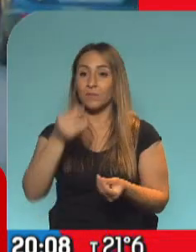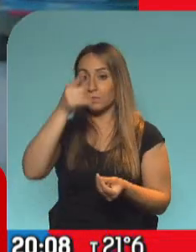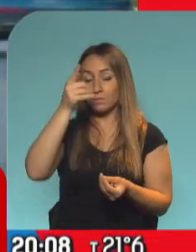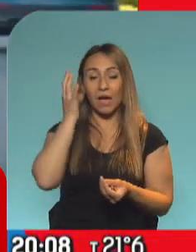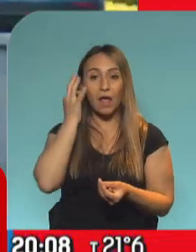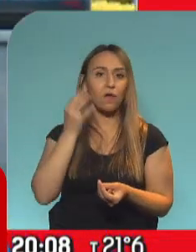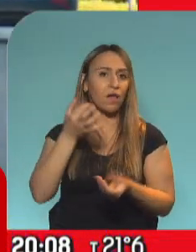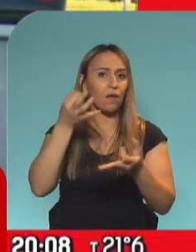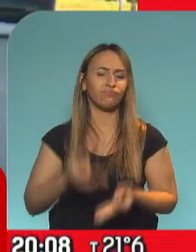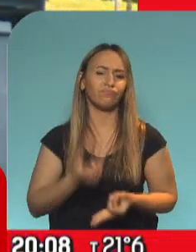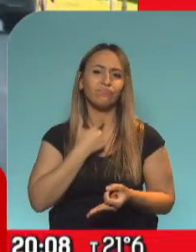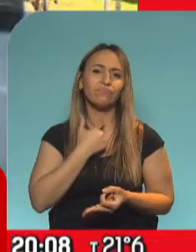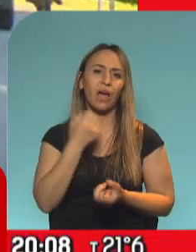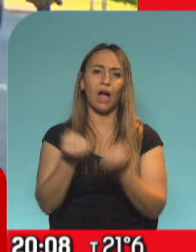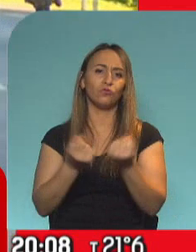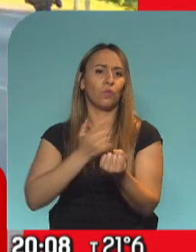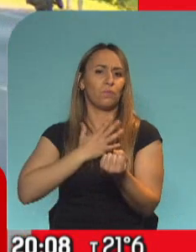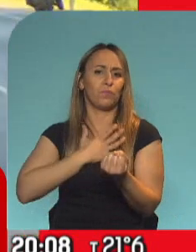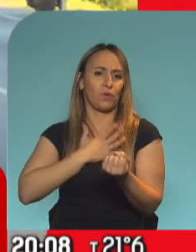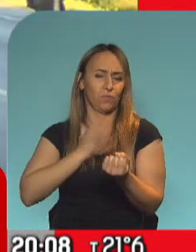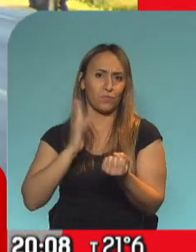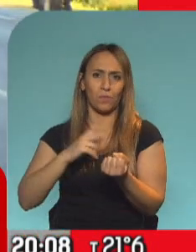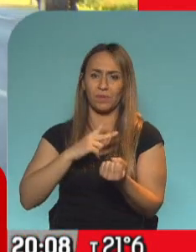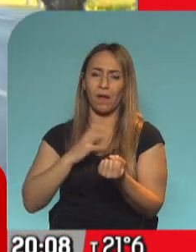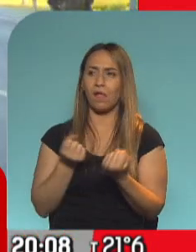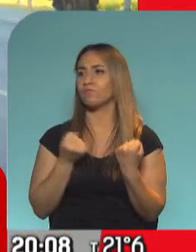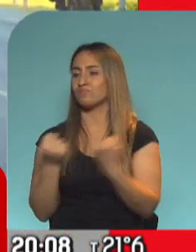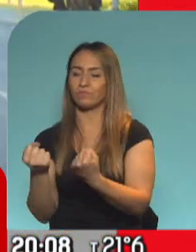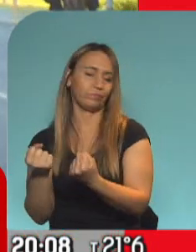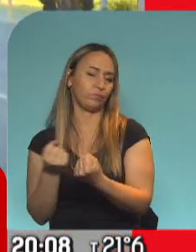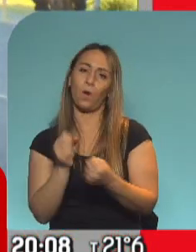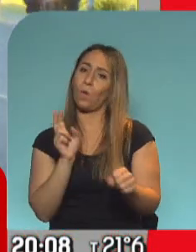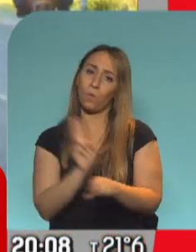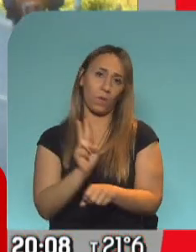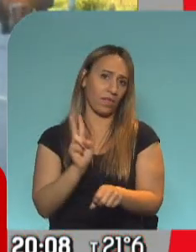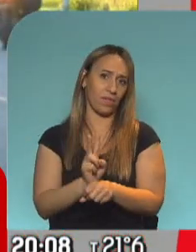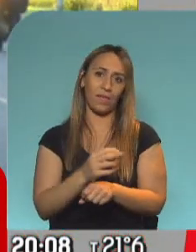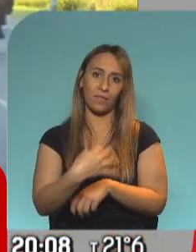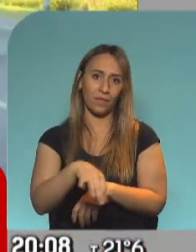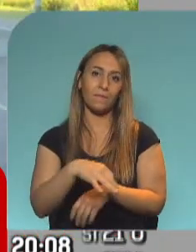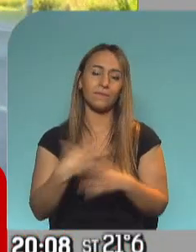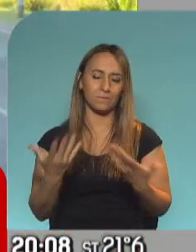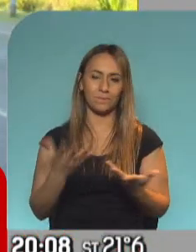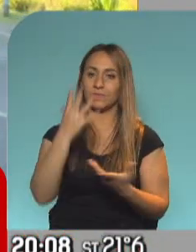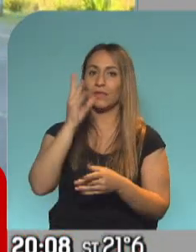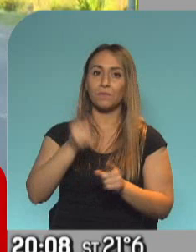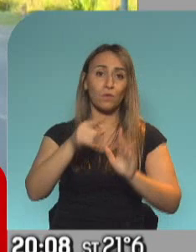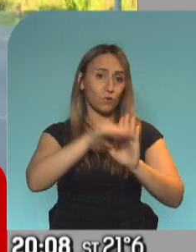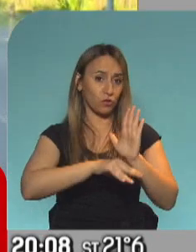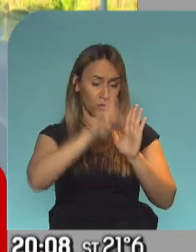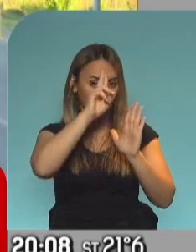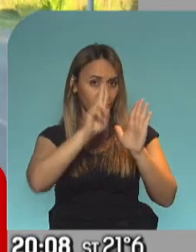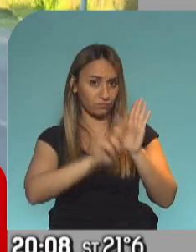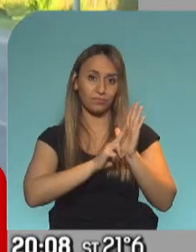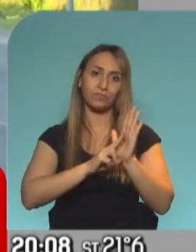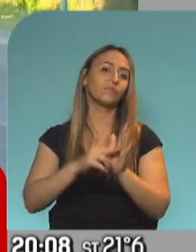pero por protocolo por supuesto y por cuidado viajó en ambulancia hasta esta nueva casa en el tigre